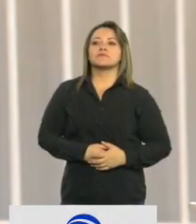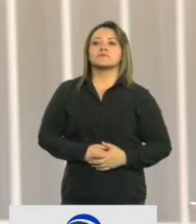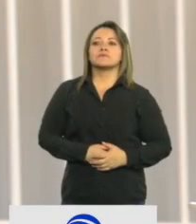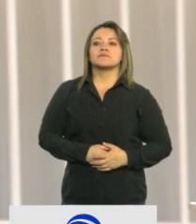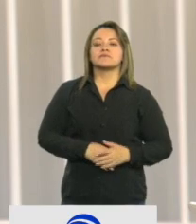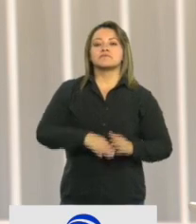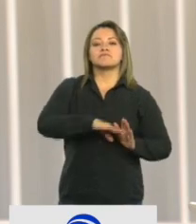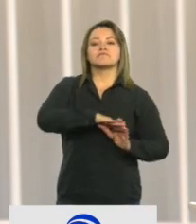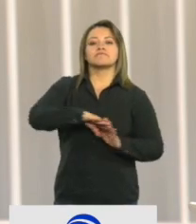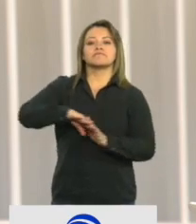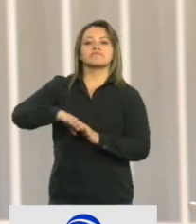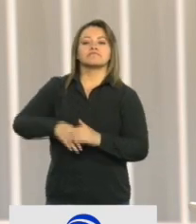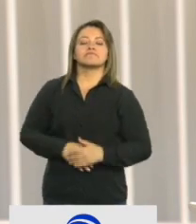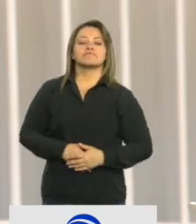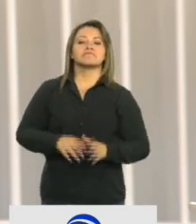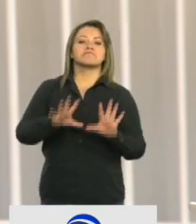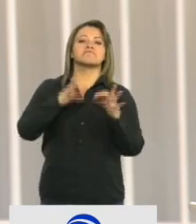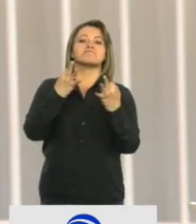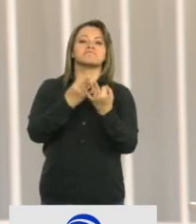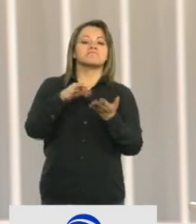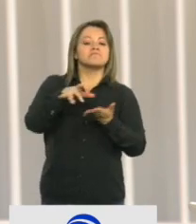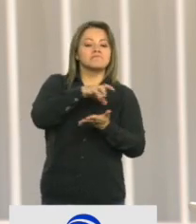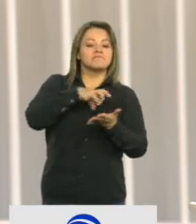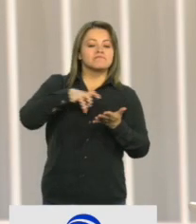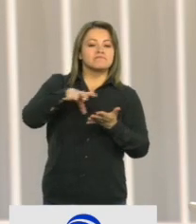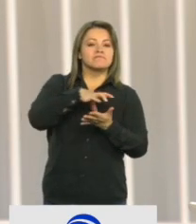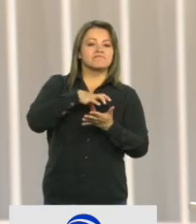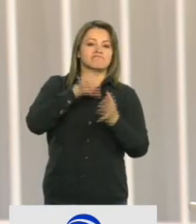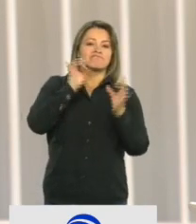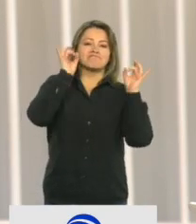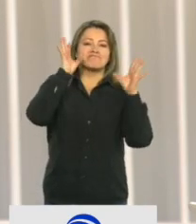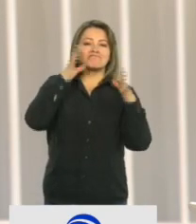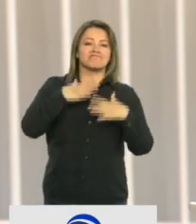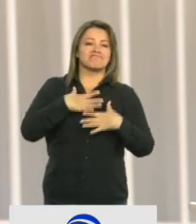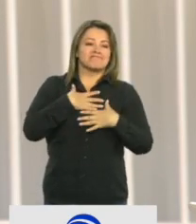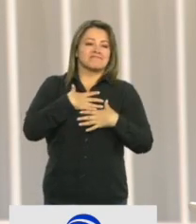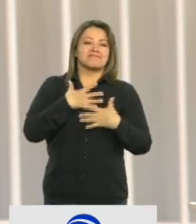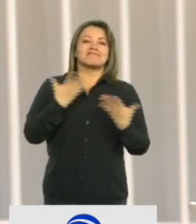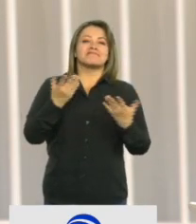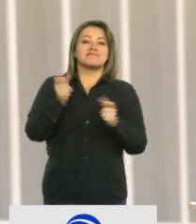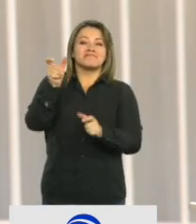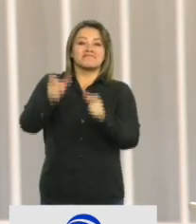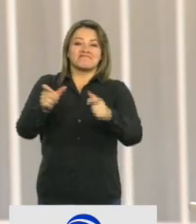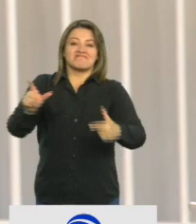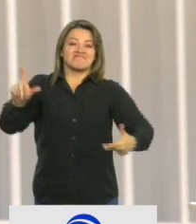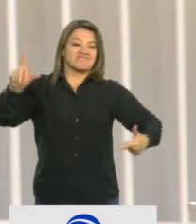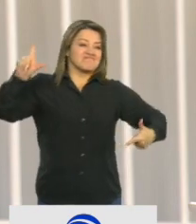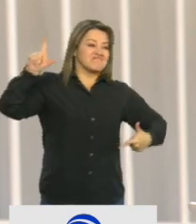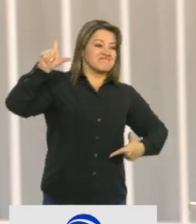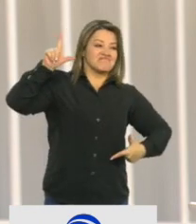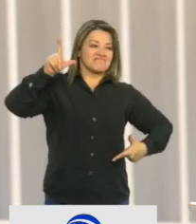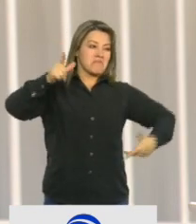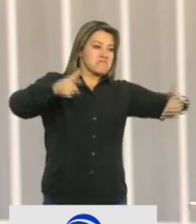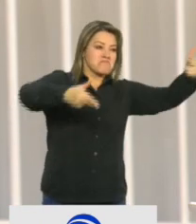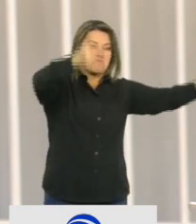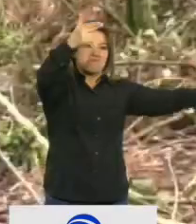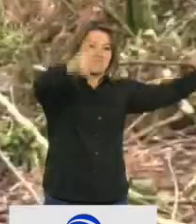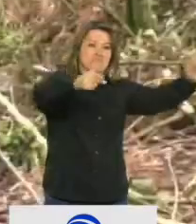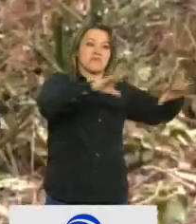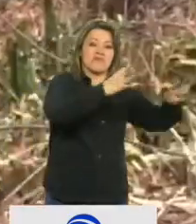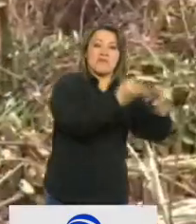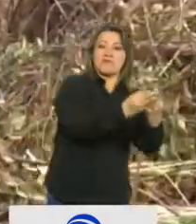Y una tragedia fue lo que vivió una familia santandereana cuando hombres armados ingresaron a su vivienda y dispararon contra los asistentes.